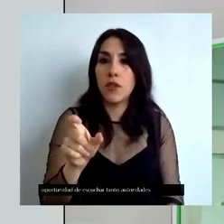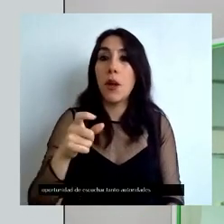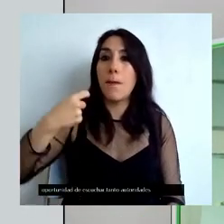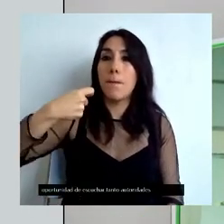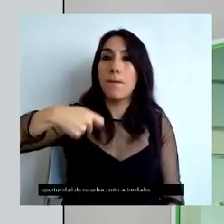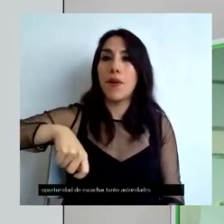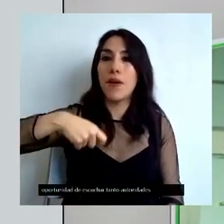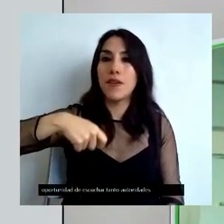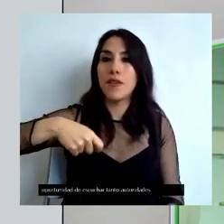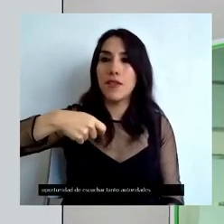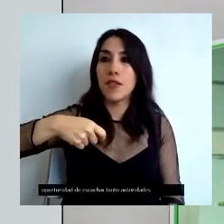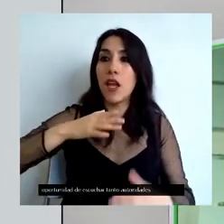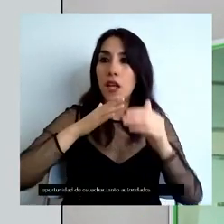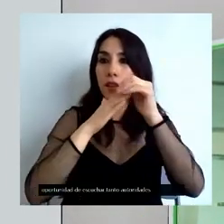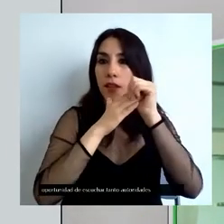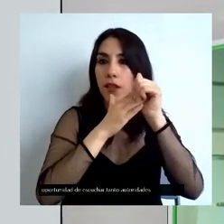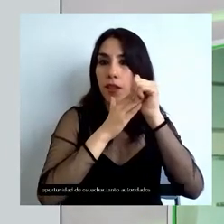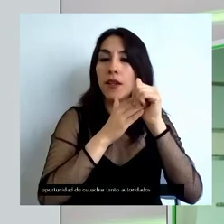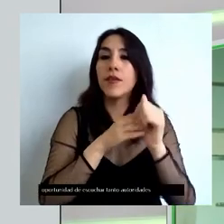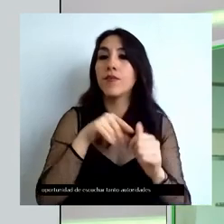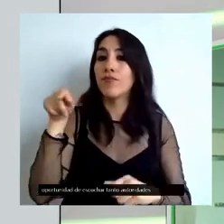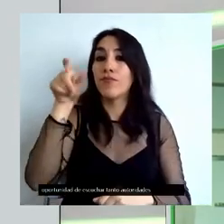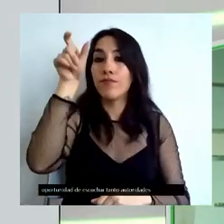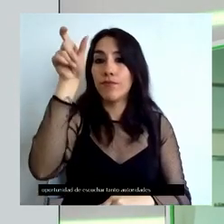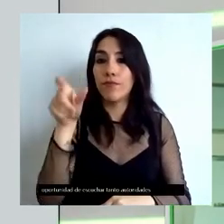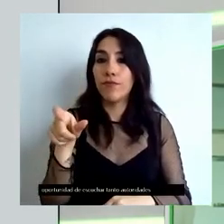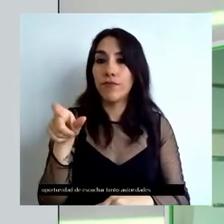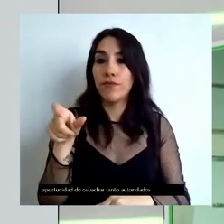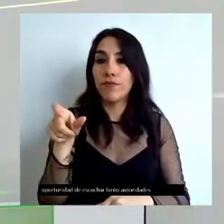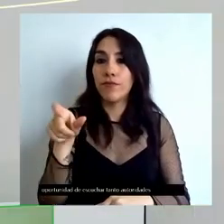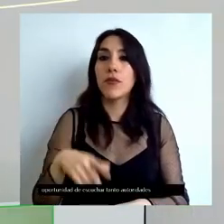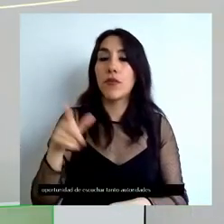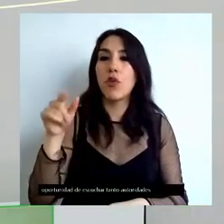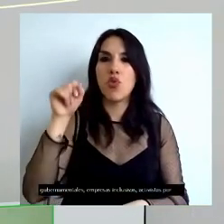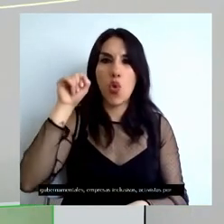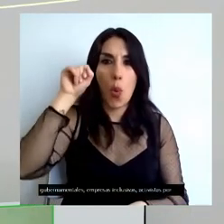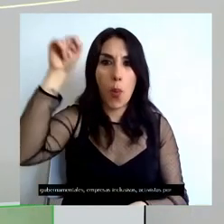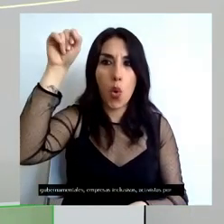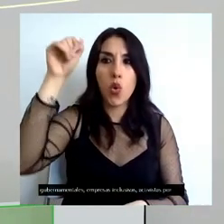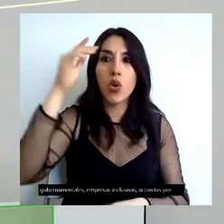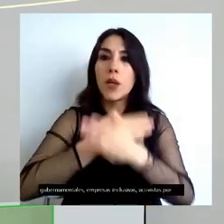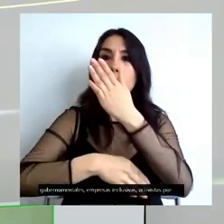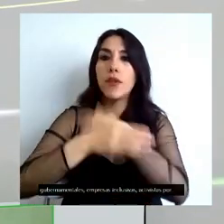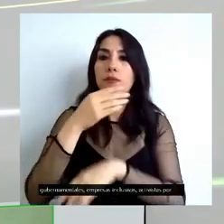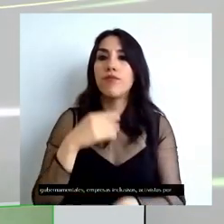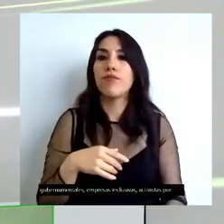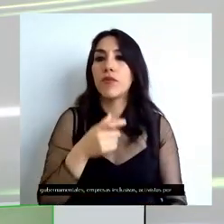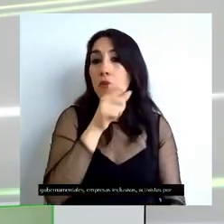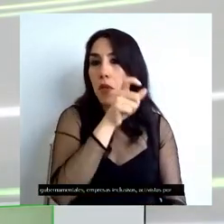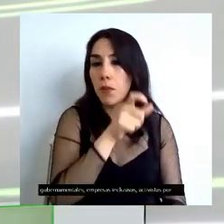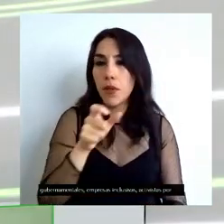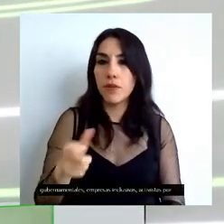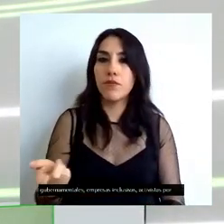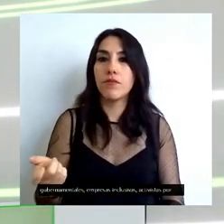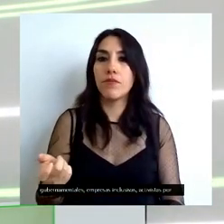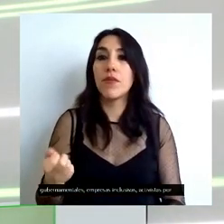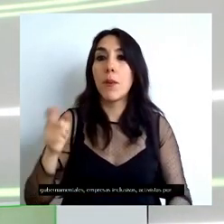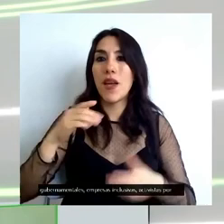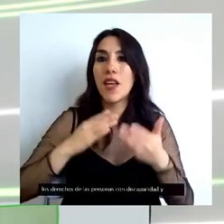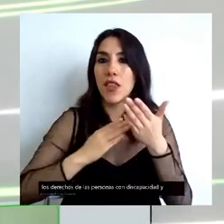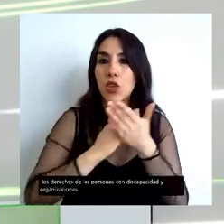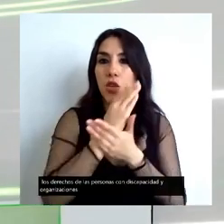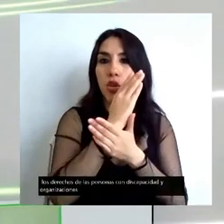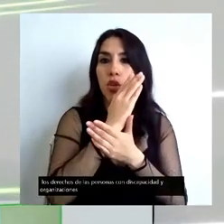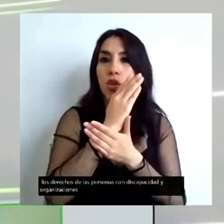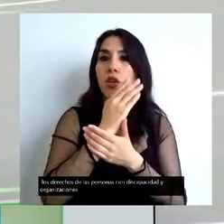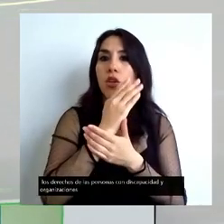con discapacidad y sus organizaciones representantes. Pero nos gustaría saber más acerca del trabajo